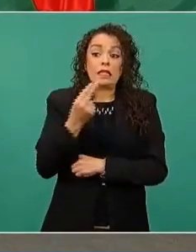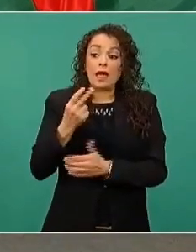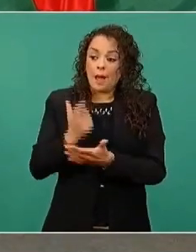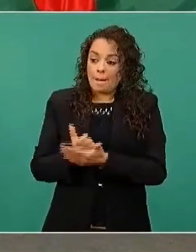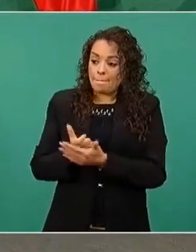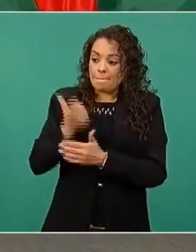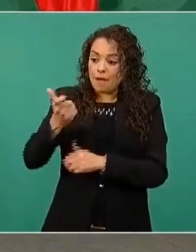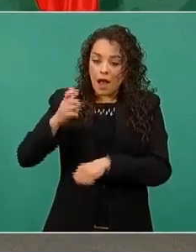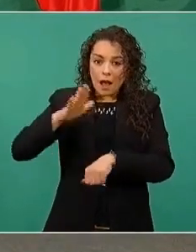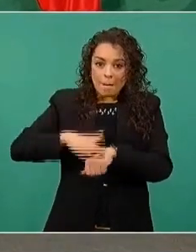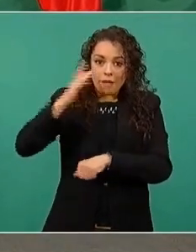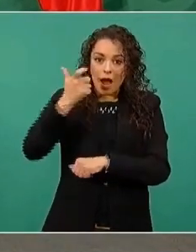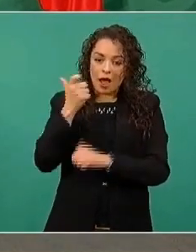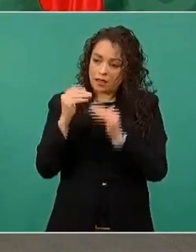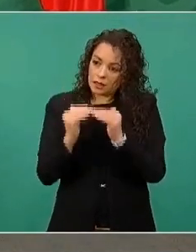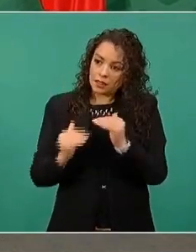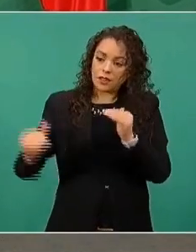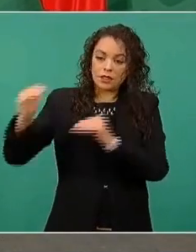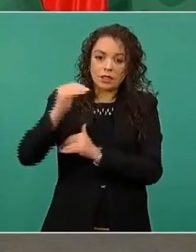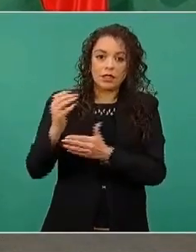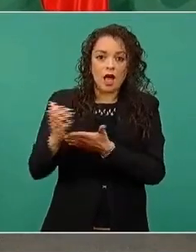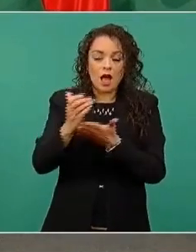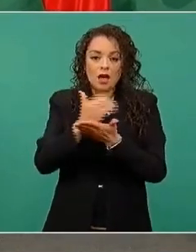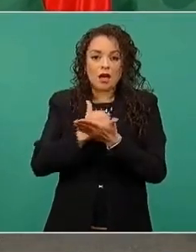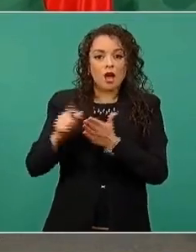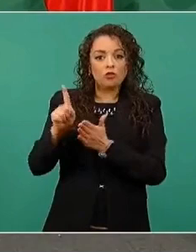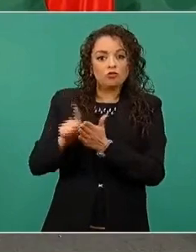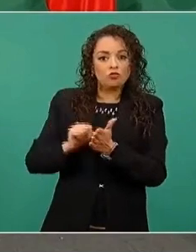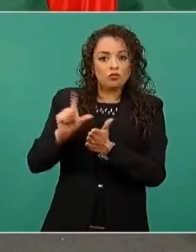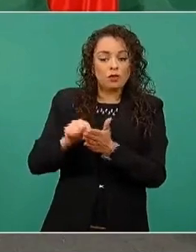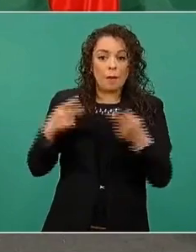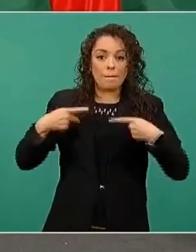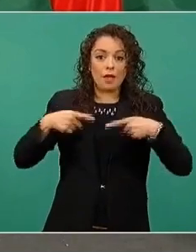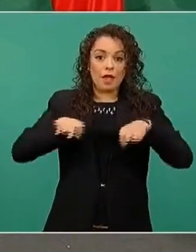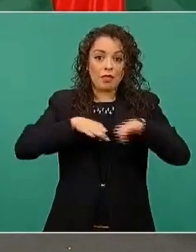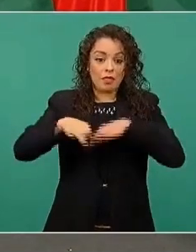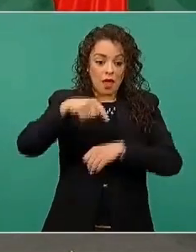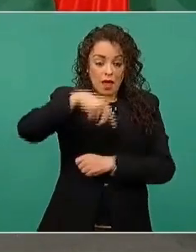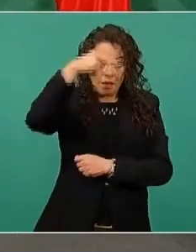los trabajadores en México.